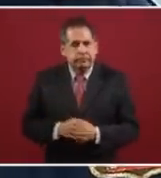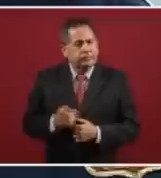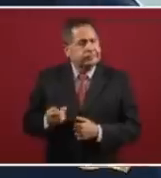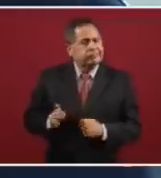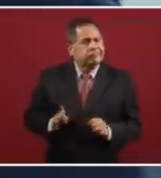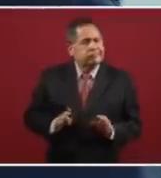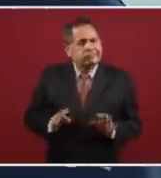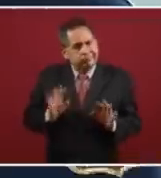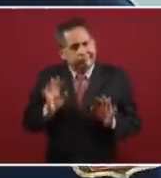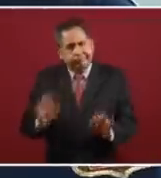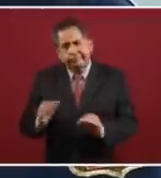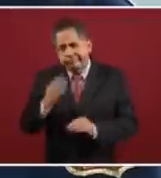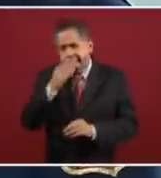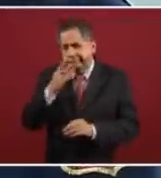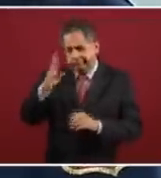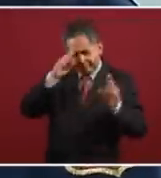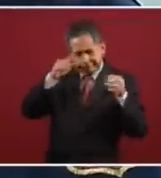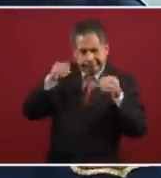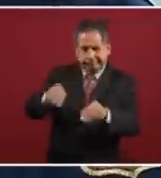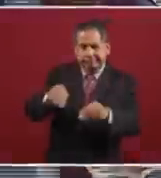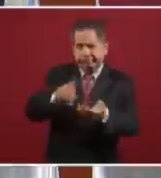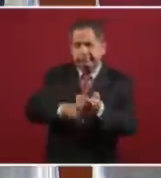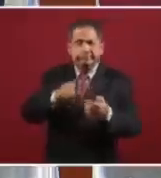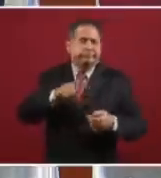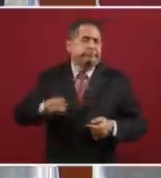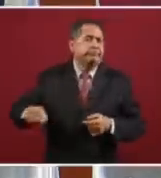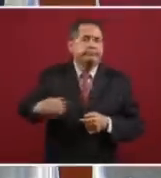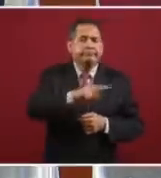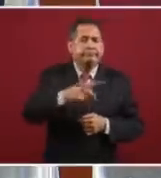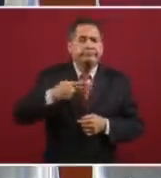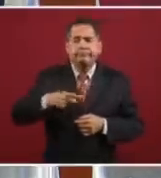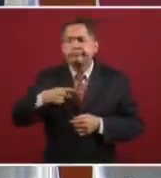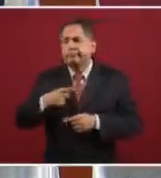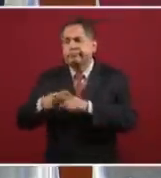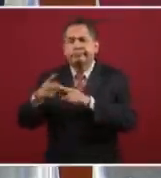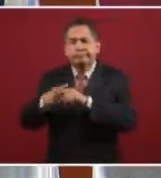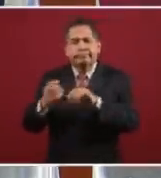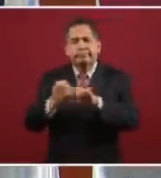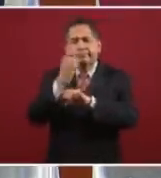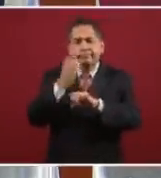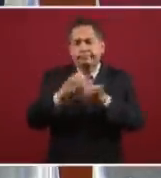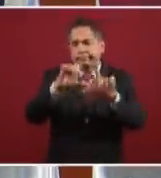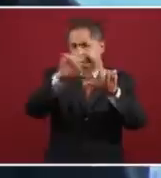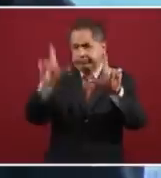que está enfocado a la población de diferentes regiones.